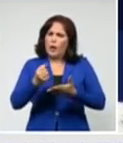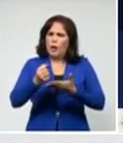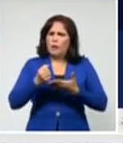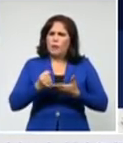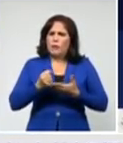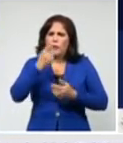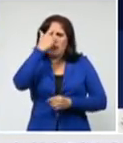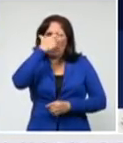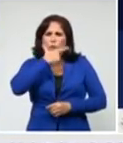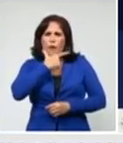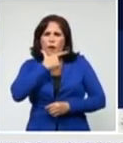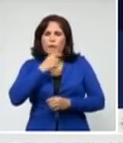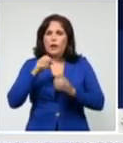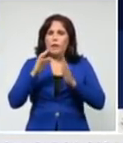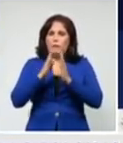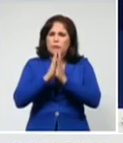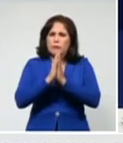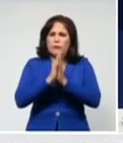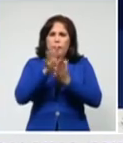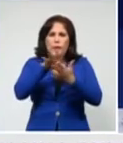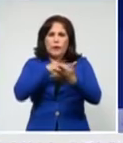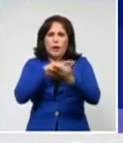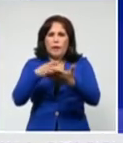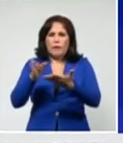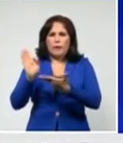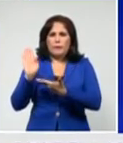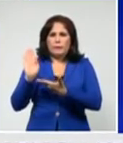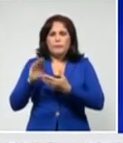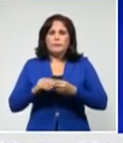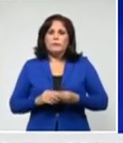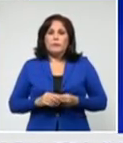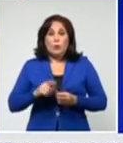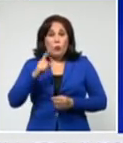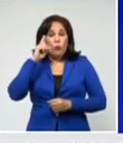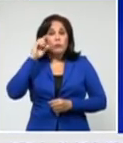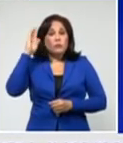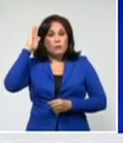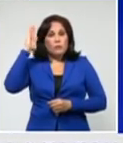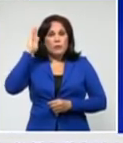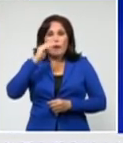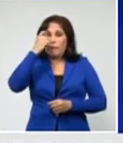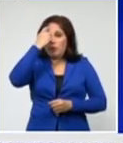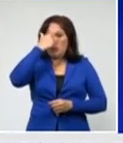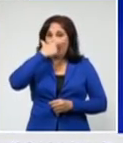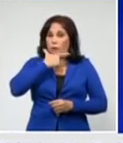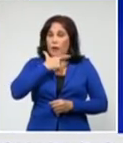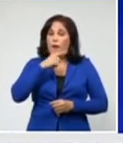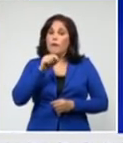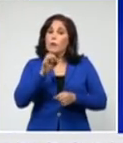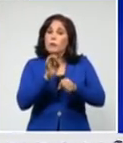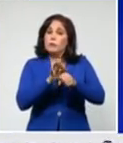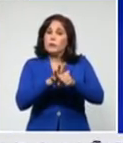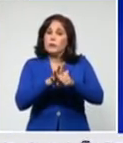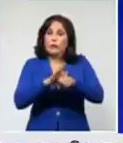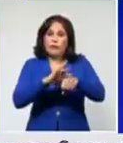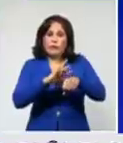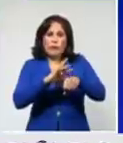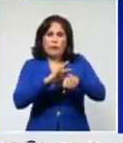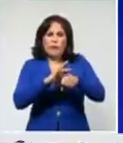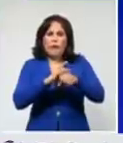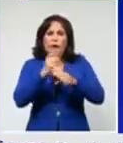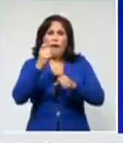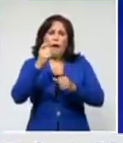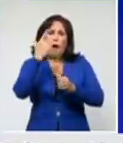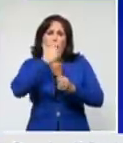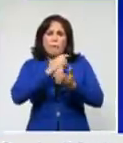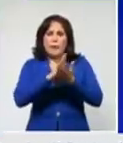de Ávila. Ciego de Ávila, ustedes saben que tuvo al principio, en los meses de abril y mayo,